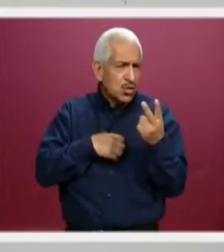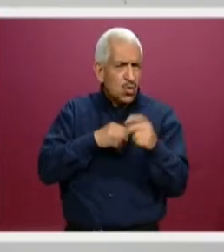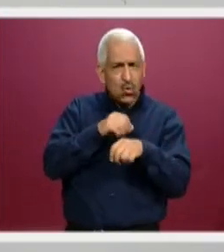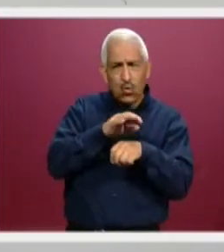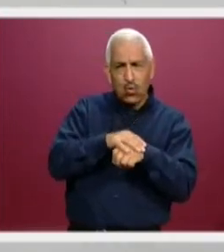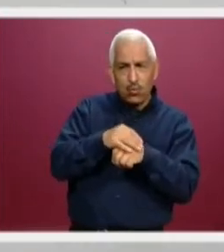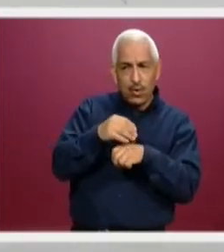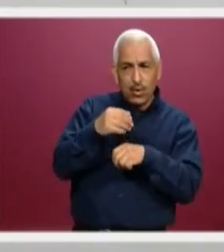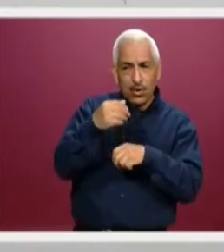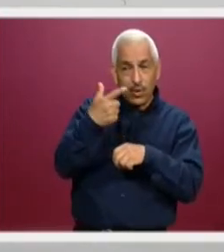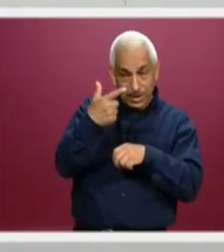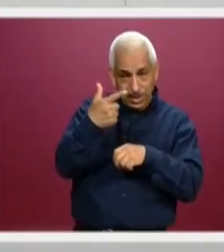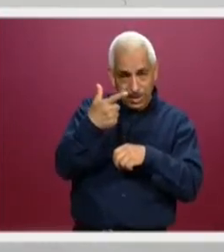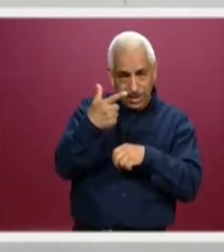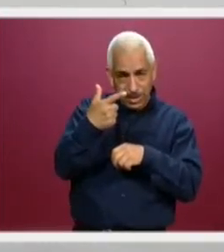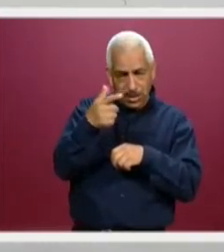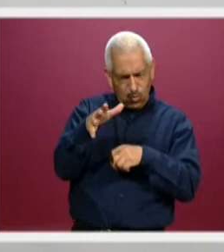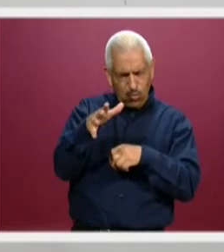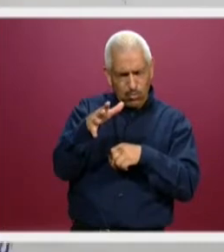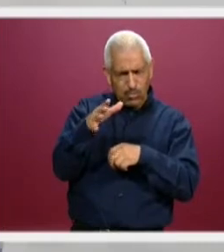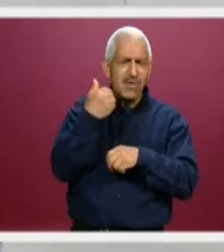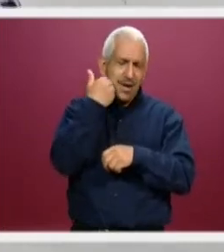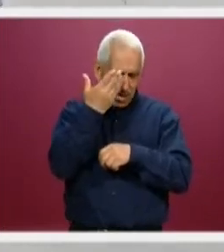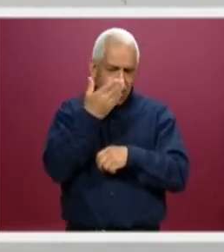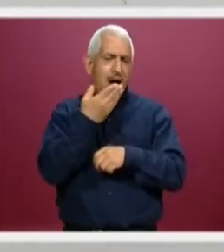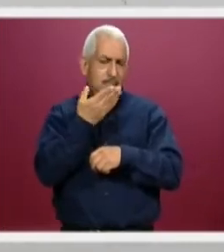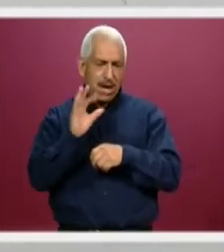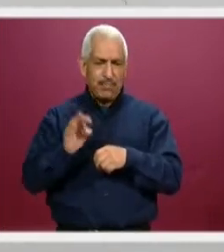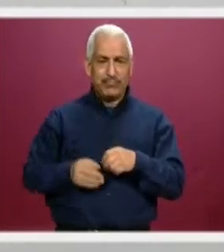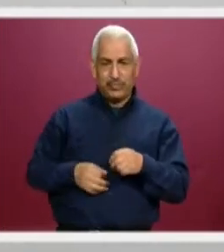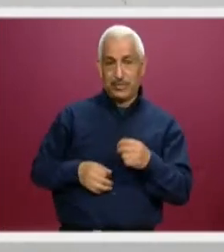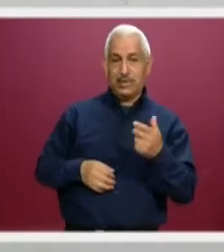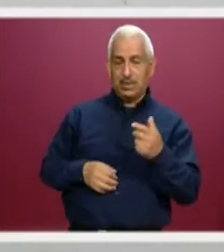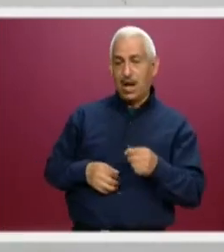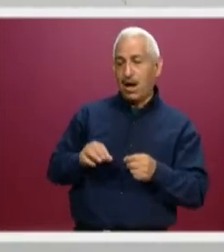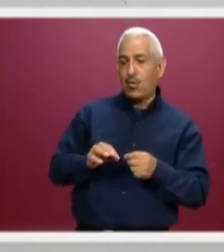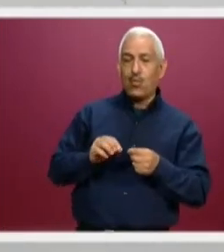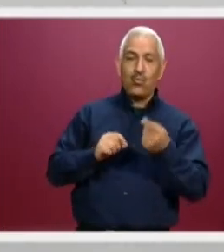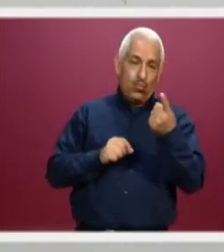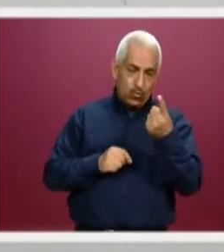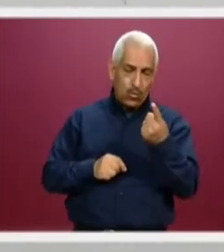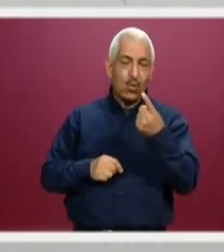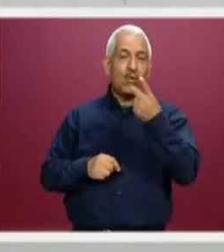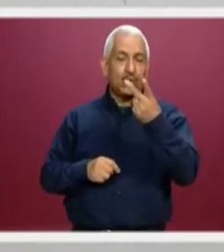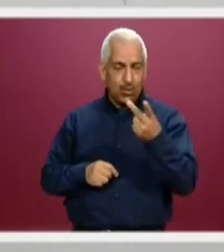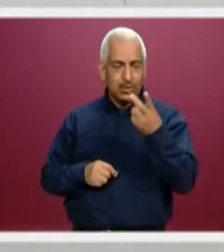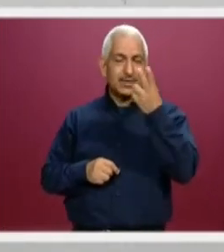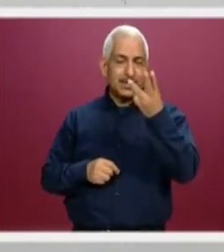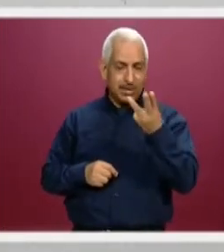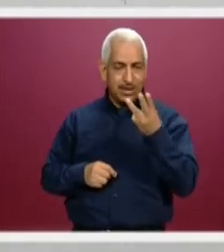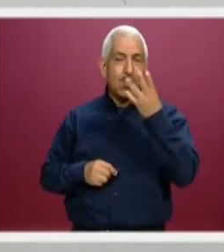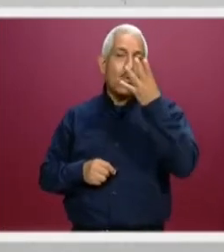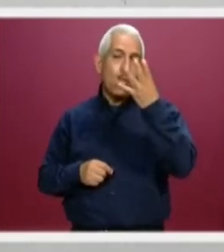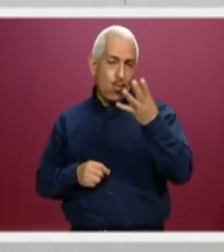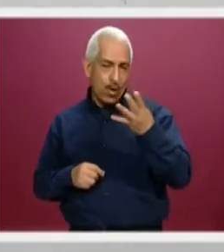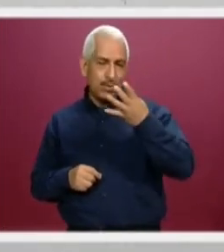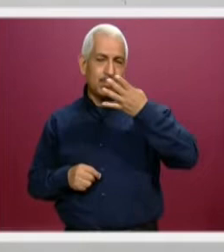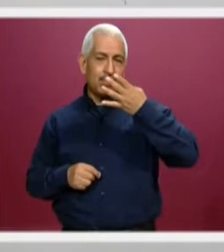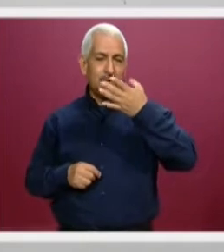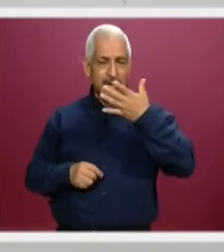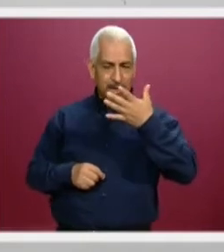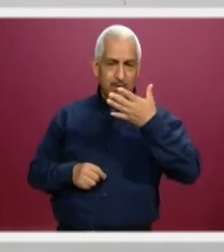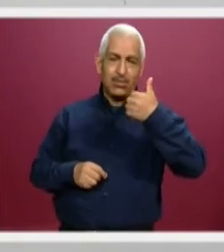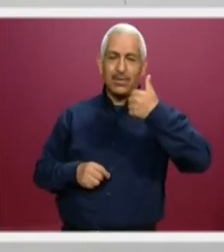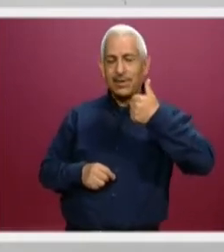siete entonces contamos siete chispas uno dos tres cuatro